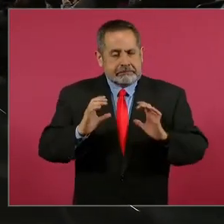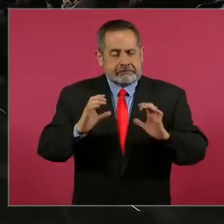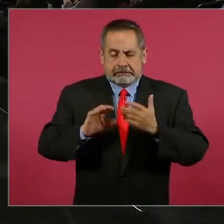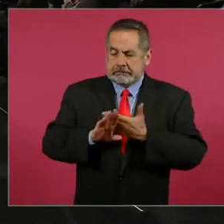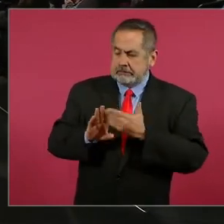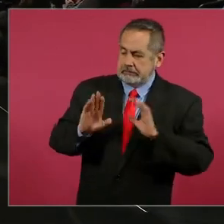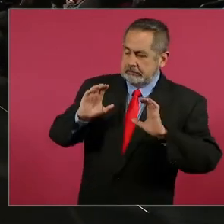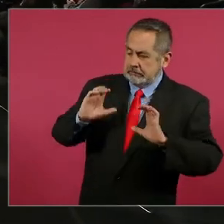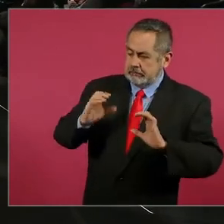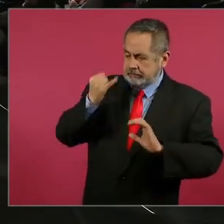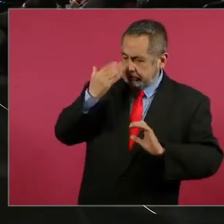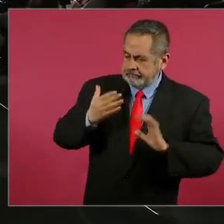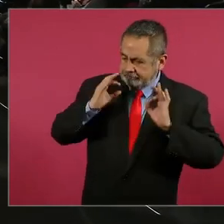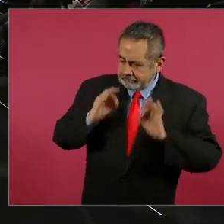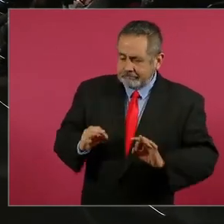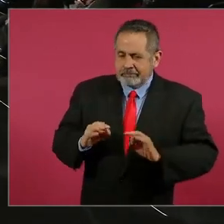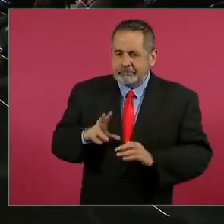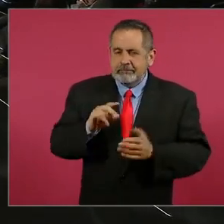hacer el ridículo.